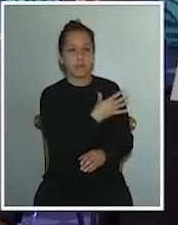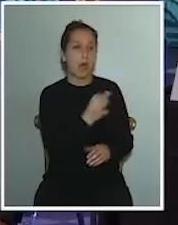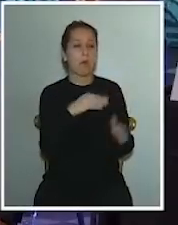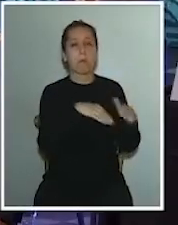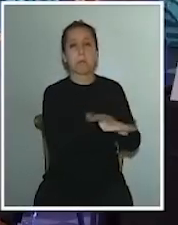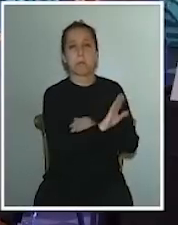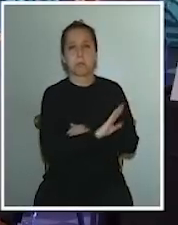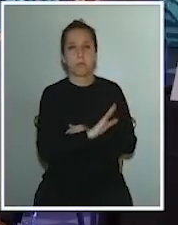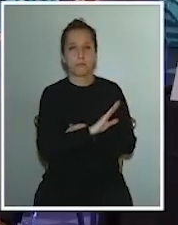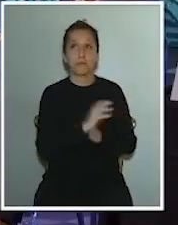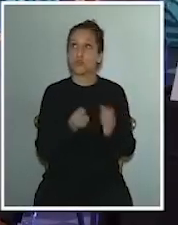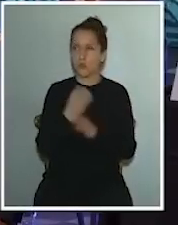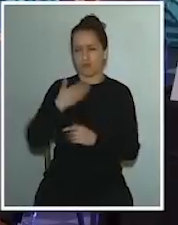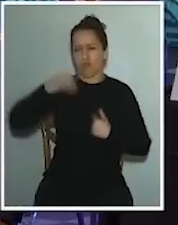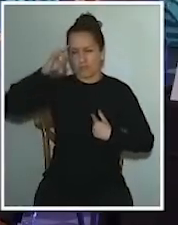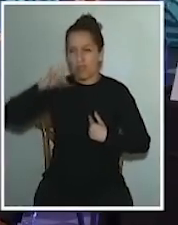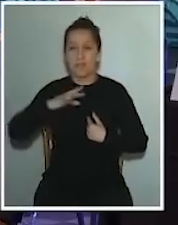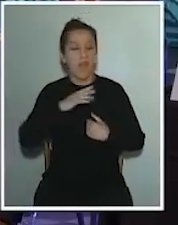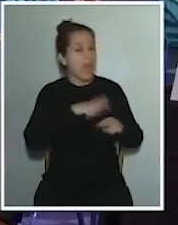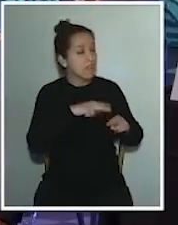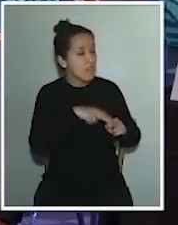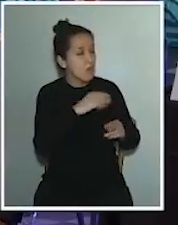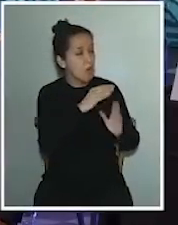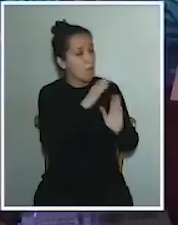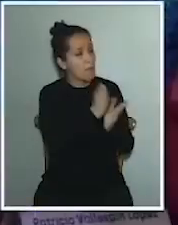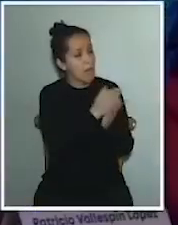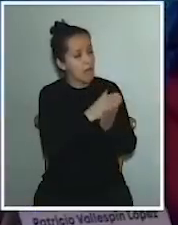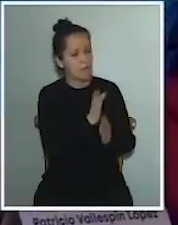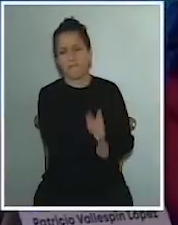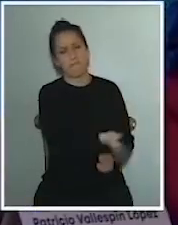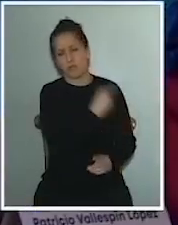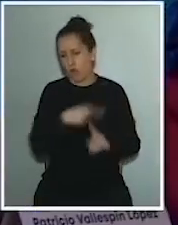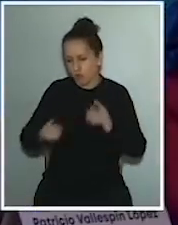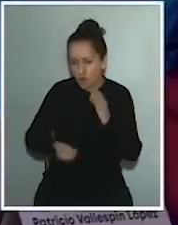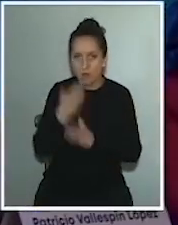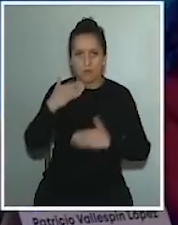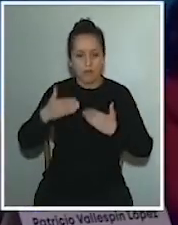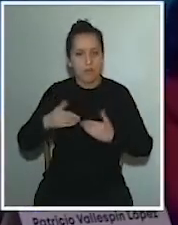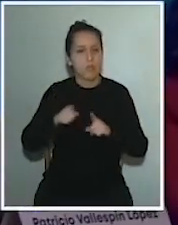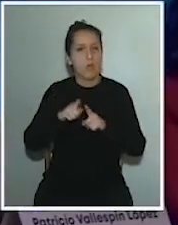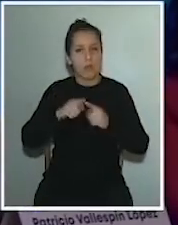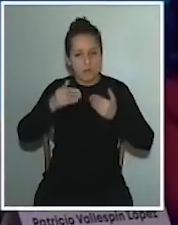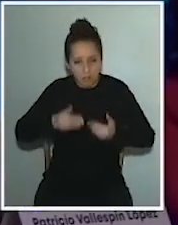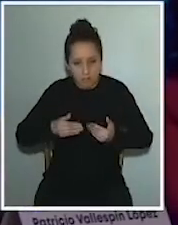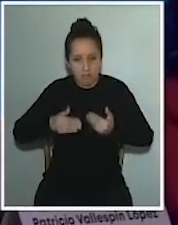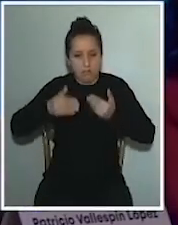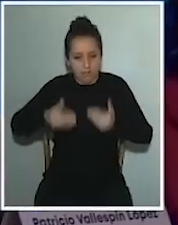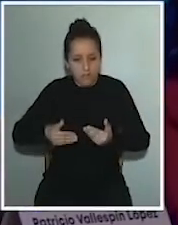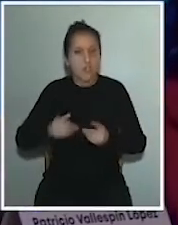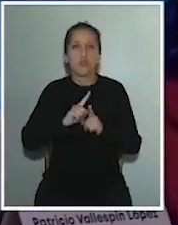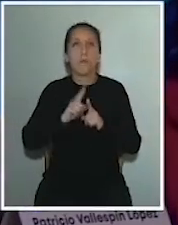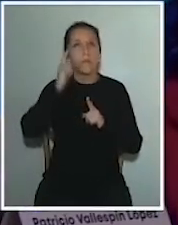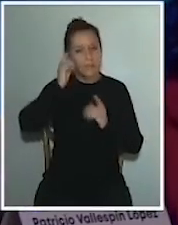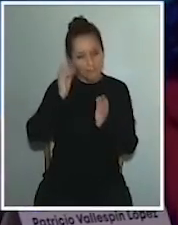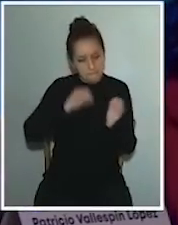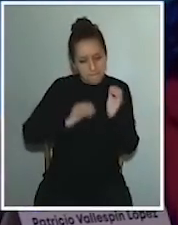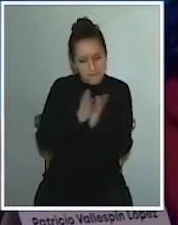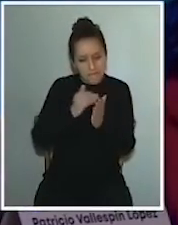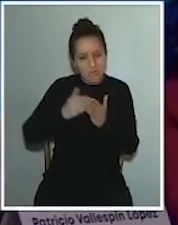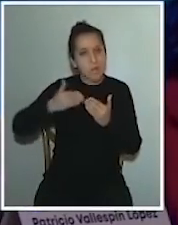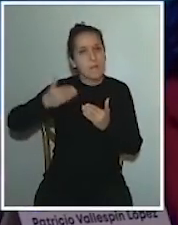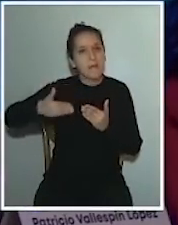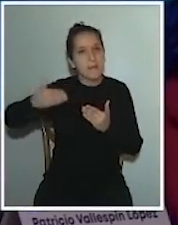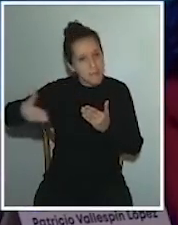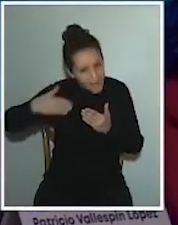los que estaban Y eso no puede ser no hay un proyecto país no estamos mirando el mediano y el largo plazo muchas veces las autoridades